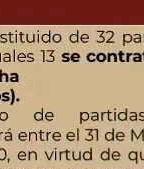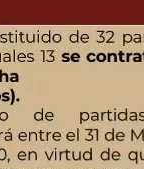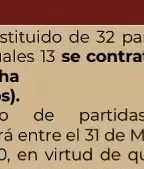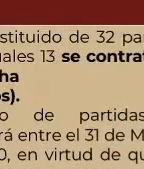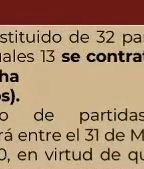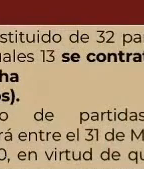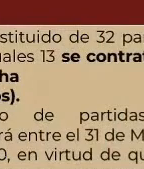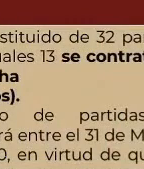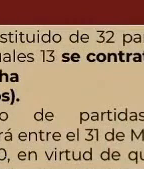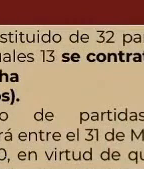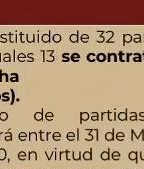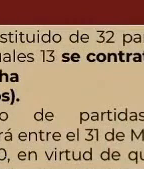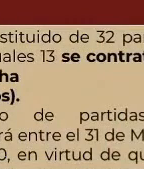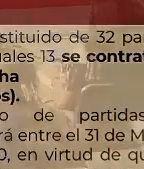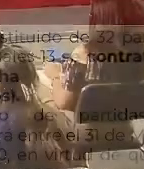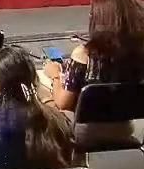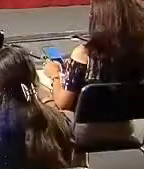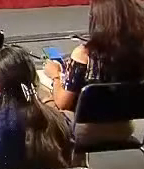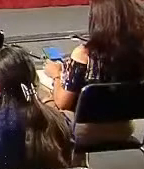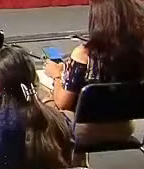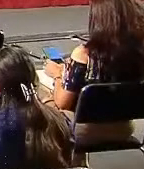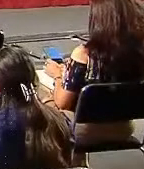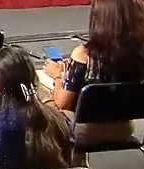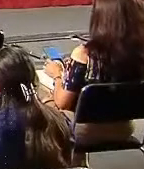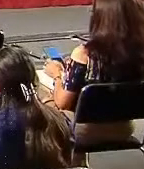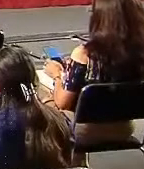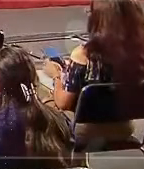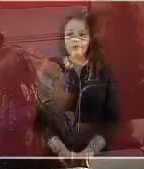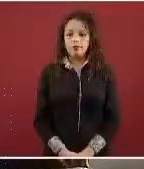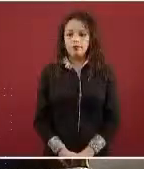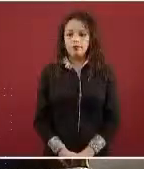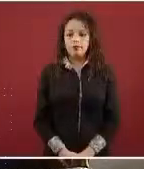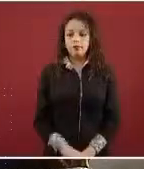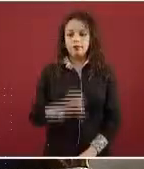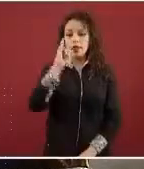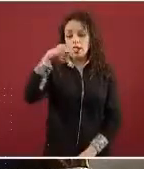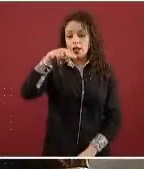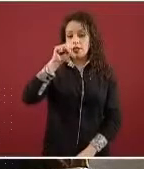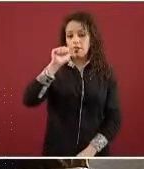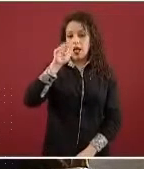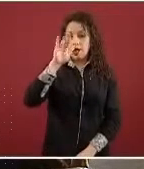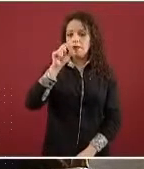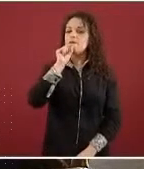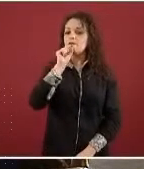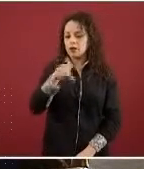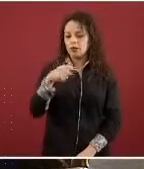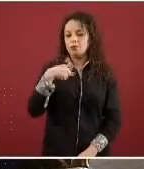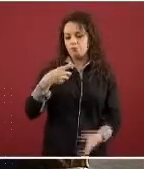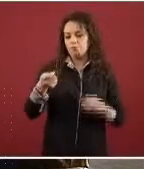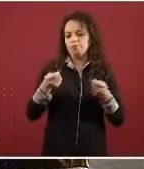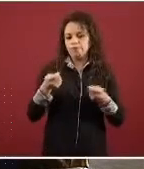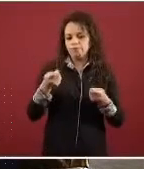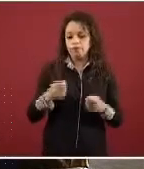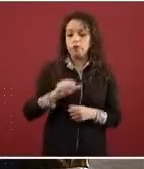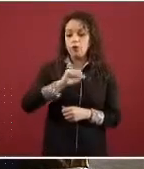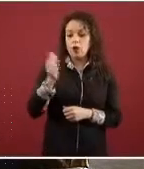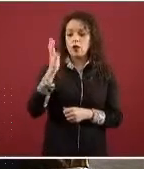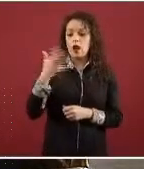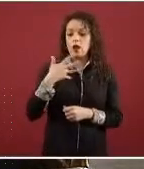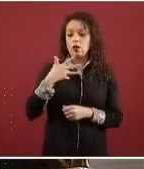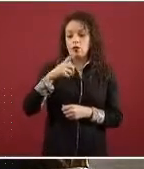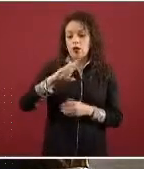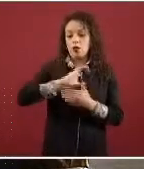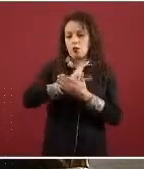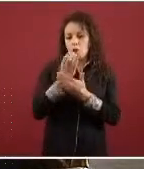nosotros. La que sigue, por favor. También se hizo la adquisición de insumos médicos, ya también se cerraron los contratos. La